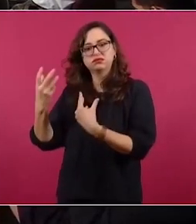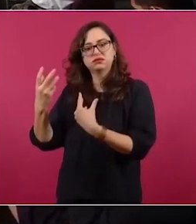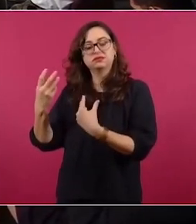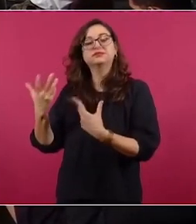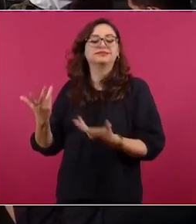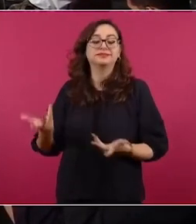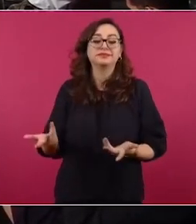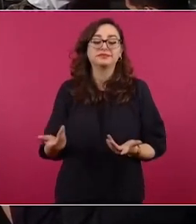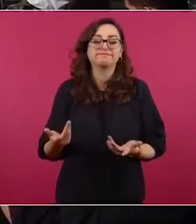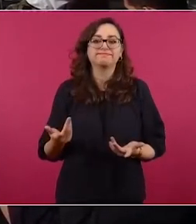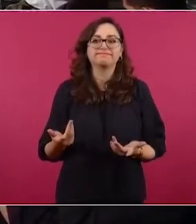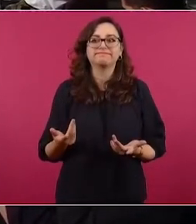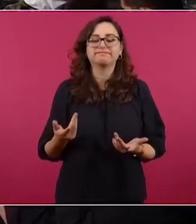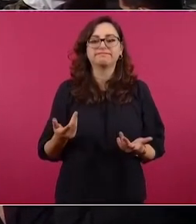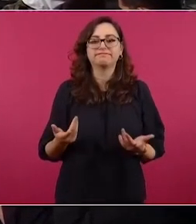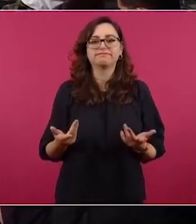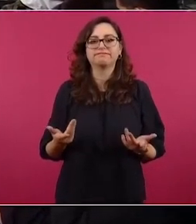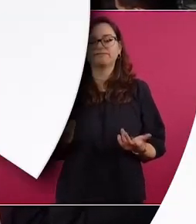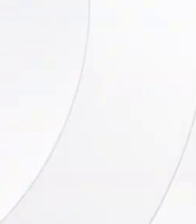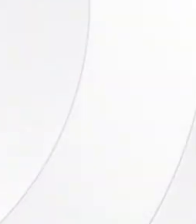insustituibles.